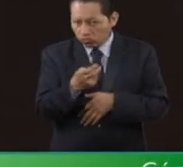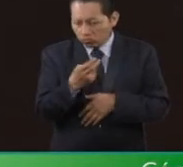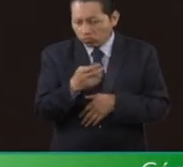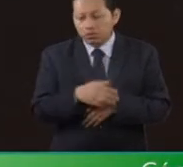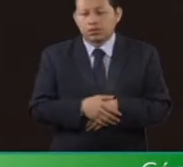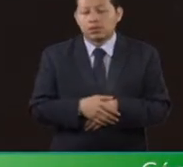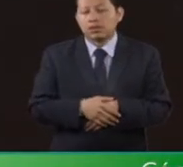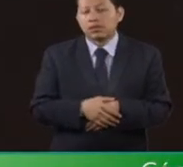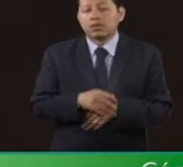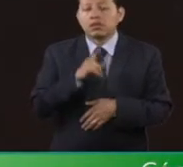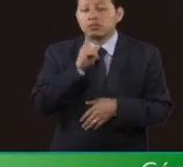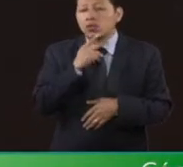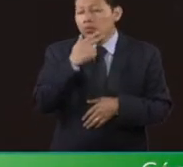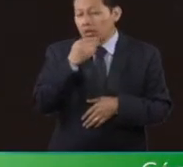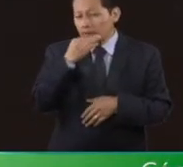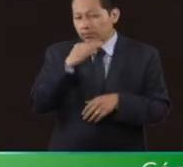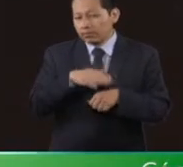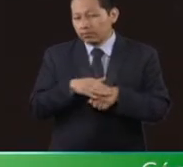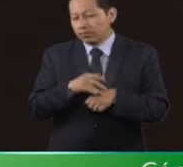Señoras y señores,